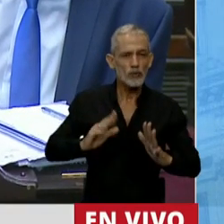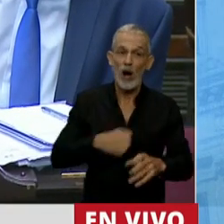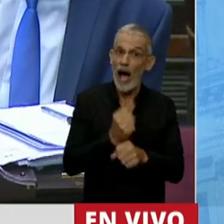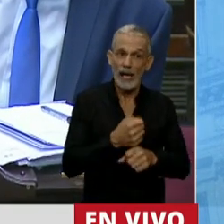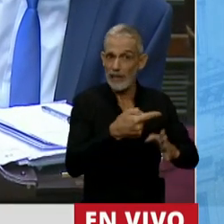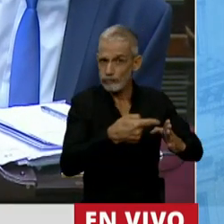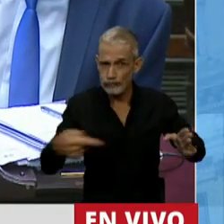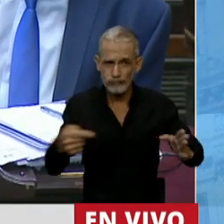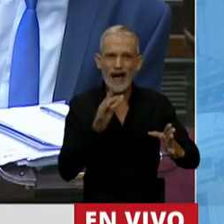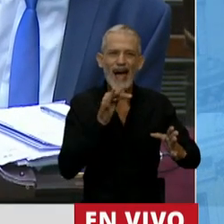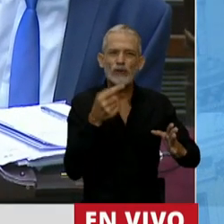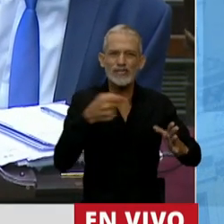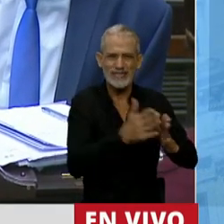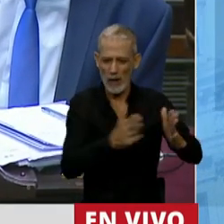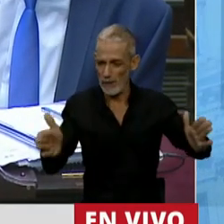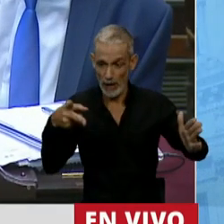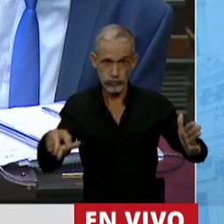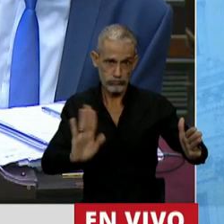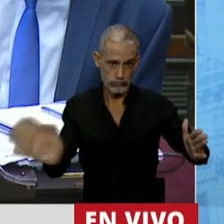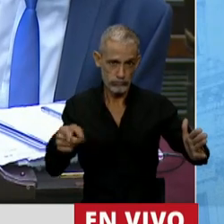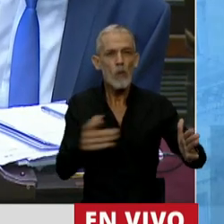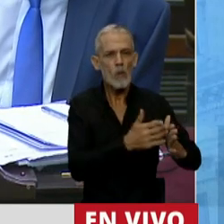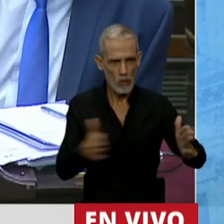semana 14 de gestación.